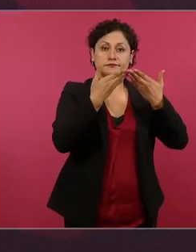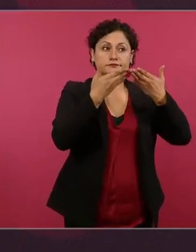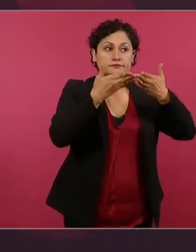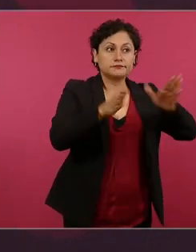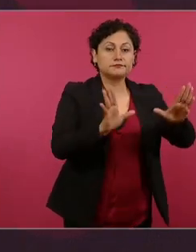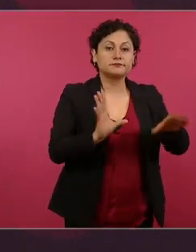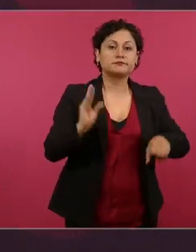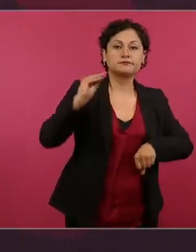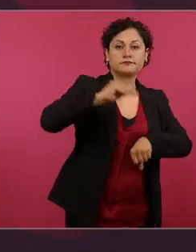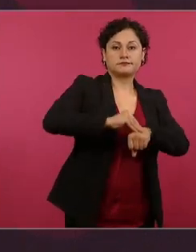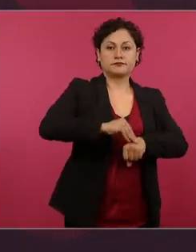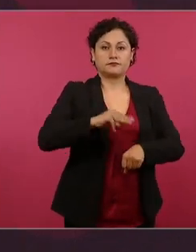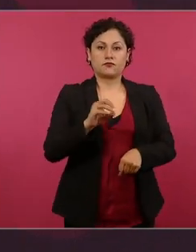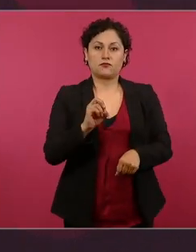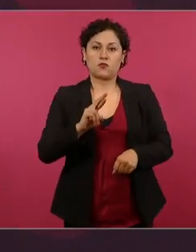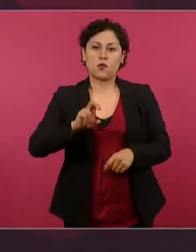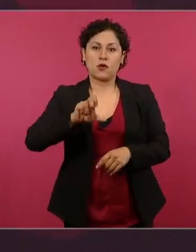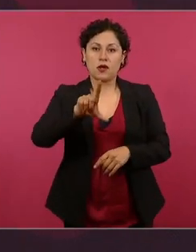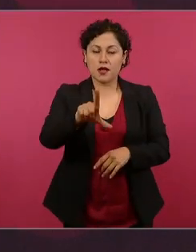seguir